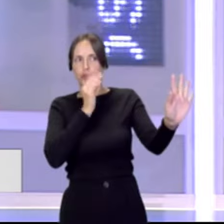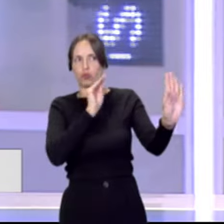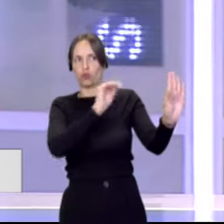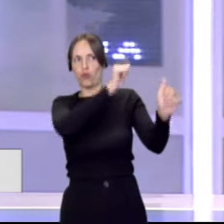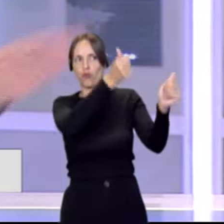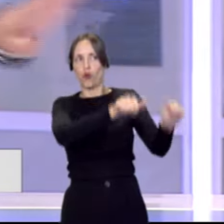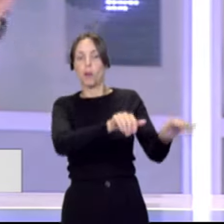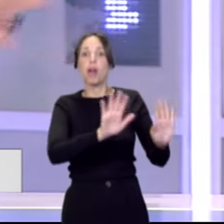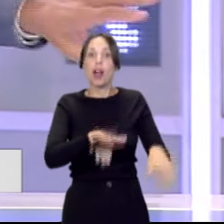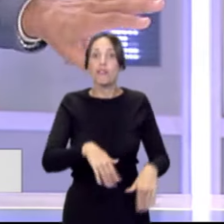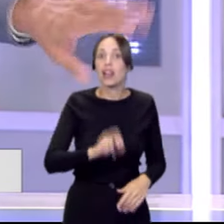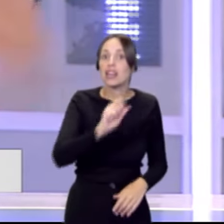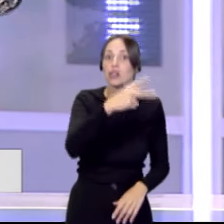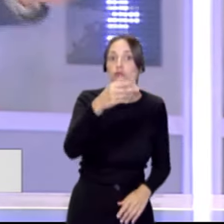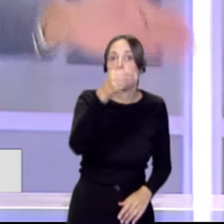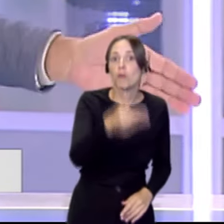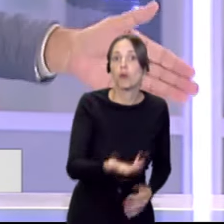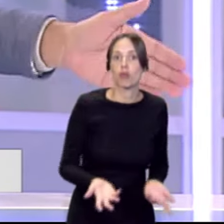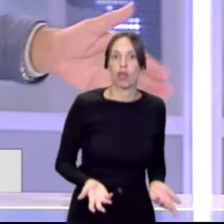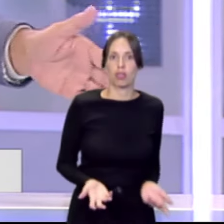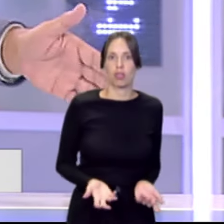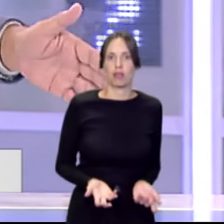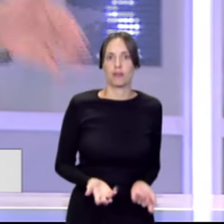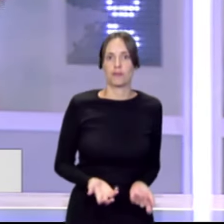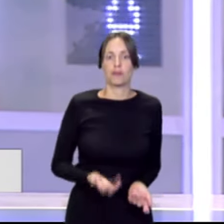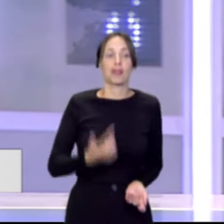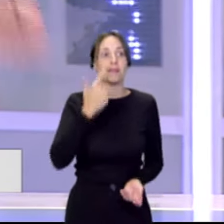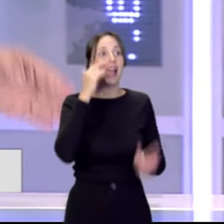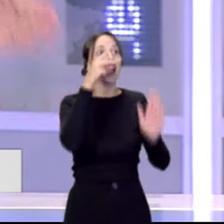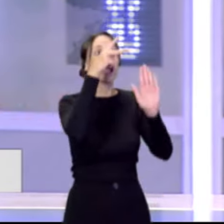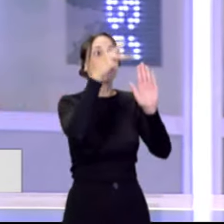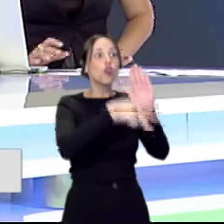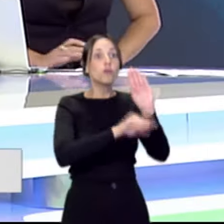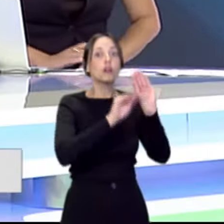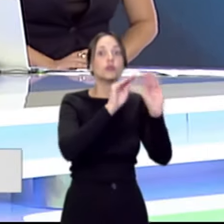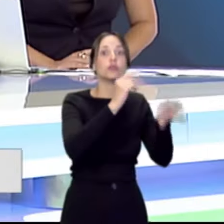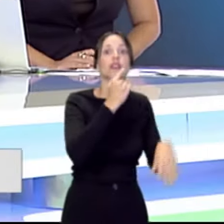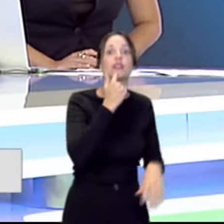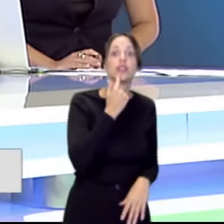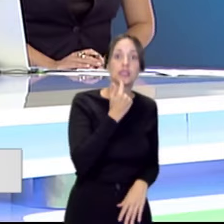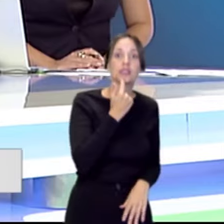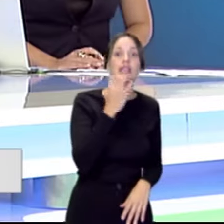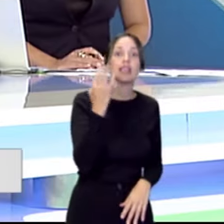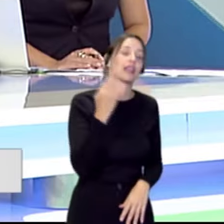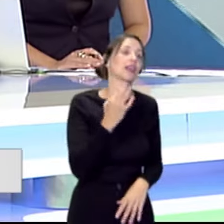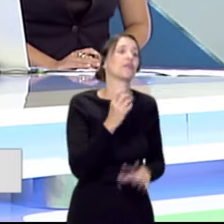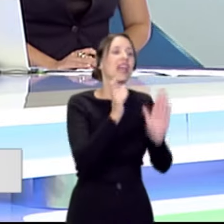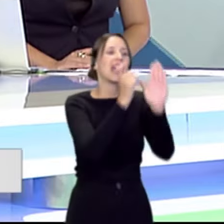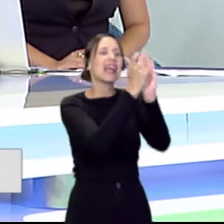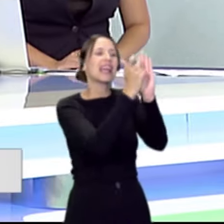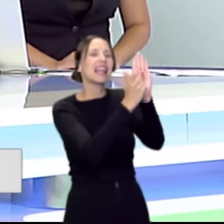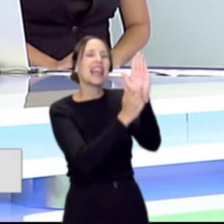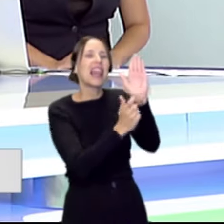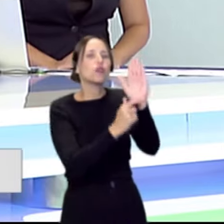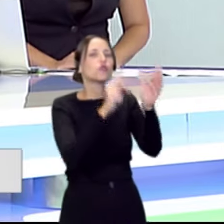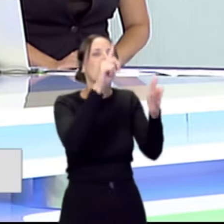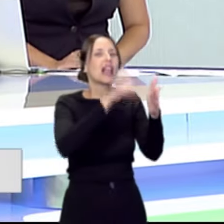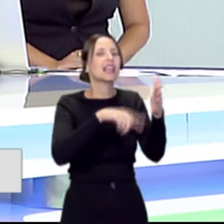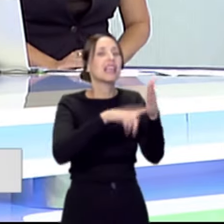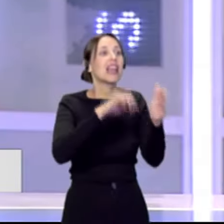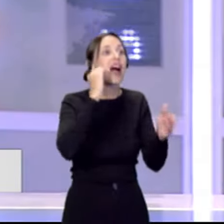tú actúas correctamente, porque ahí se contempla en la norma que los jueces puedan revisar cláusulas abusivas, pero hay un montón